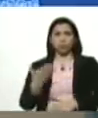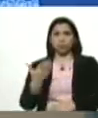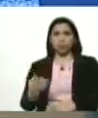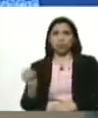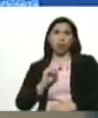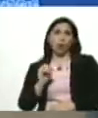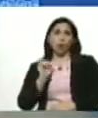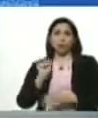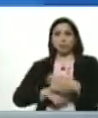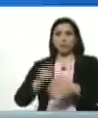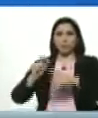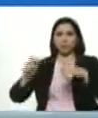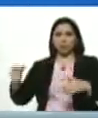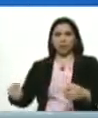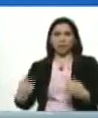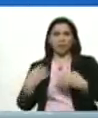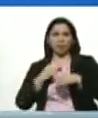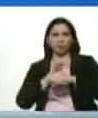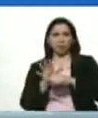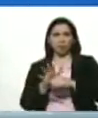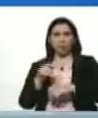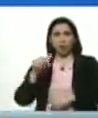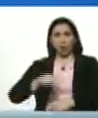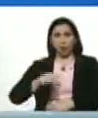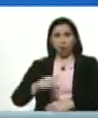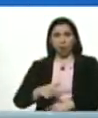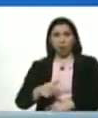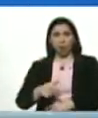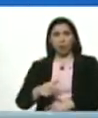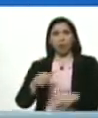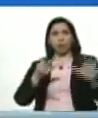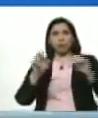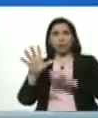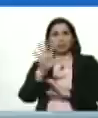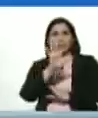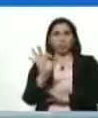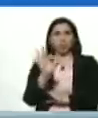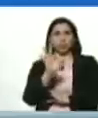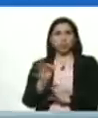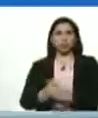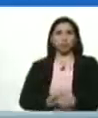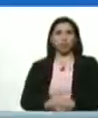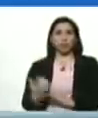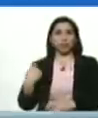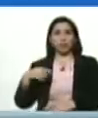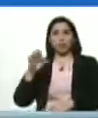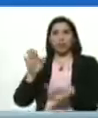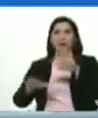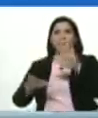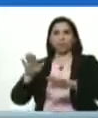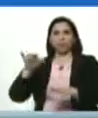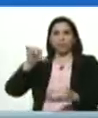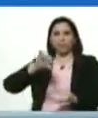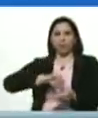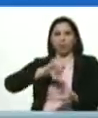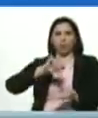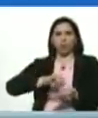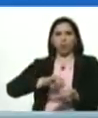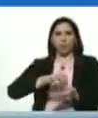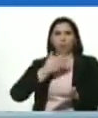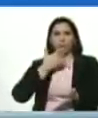coronavirus hoy por hoy 85% tenemos algunos focos detectados